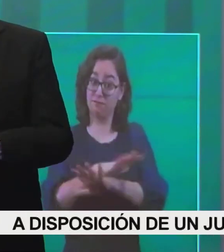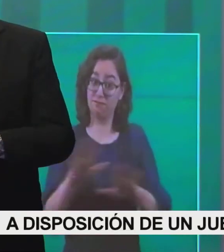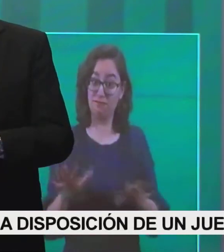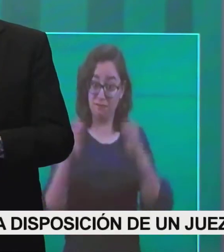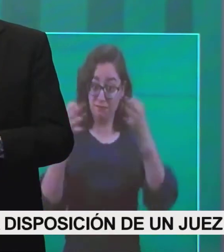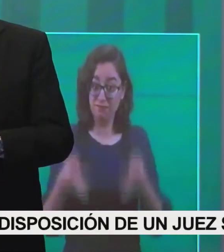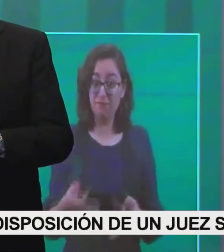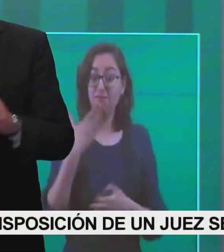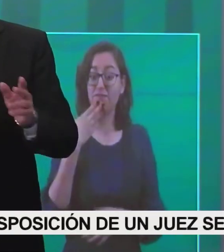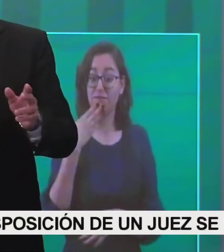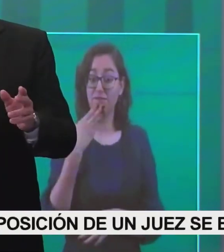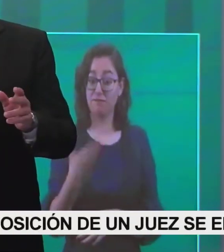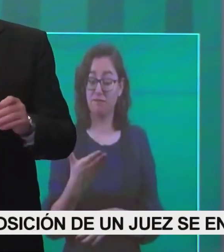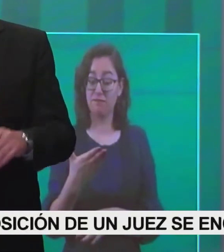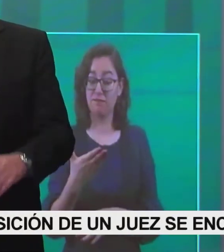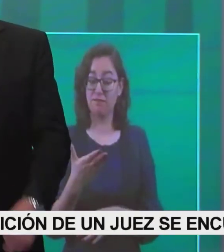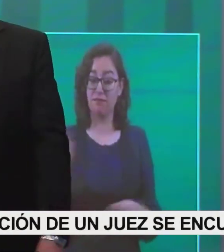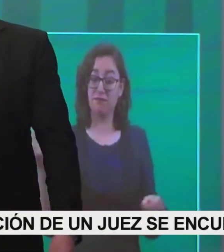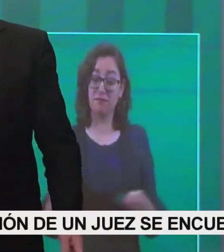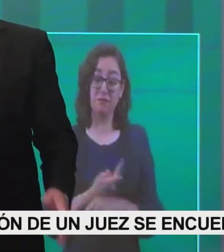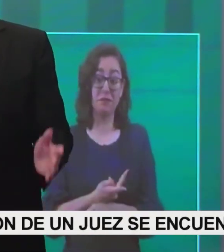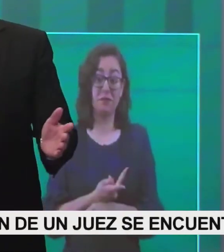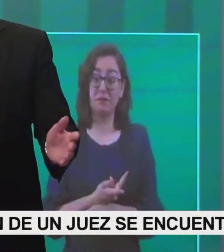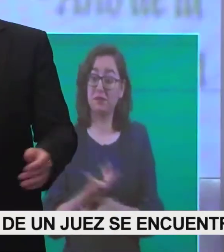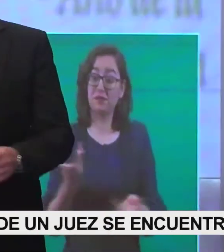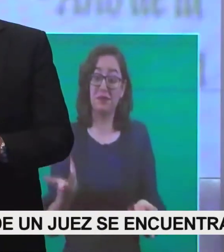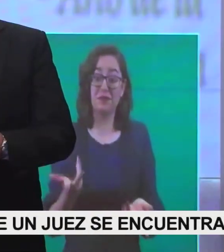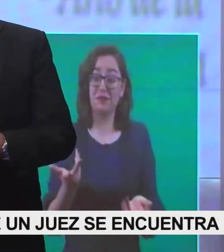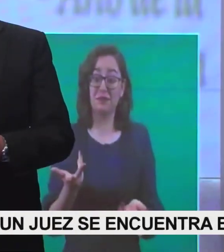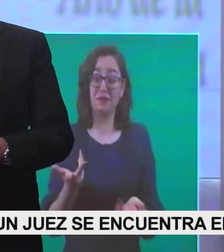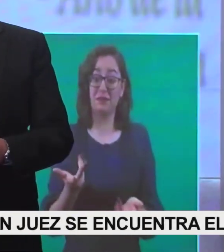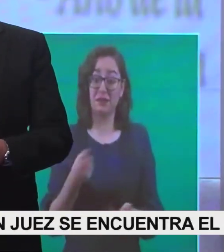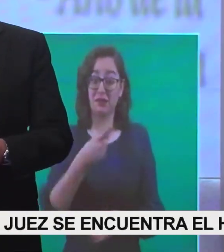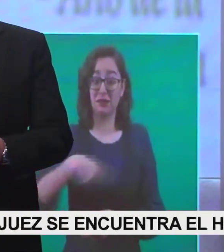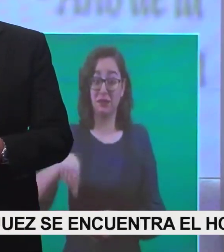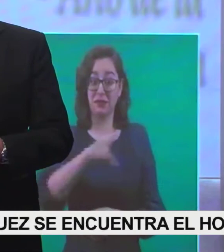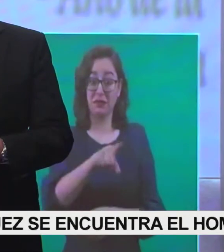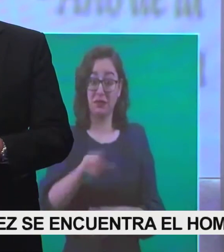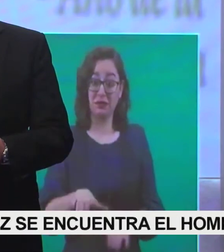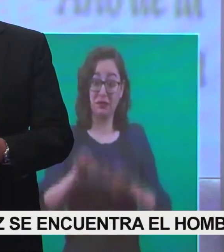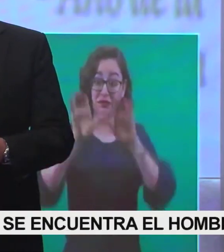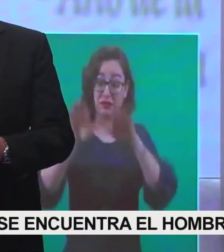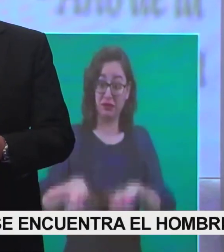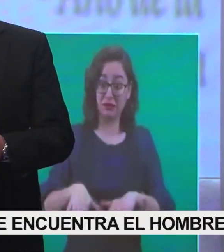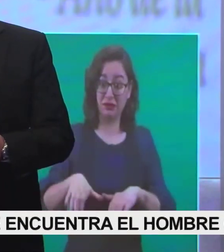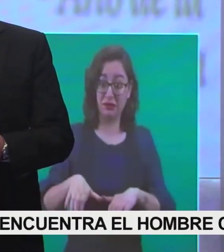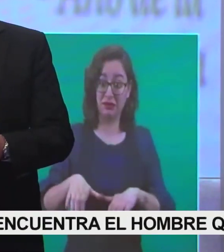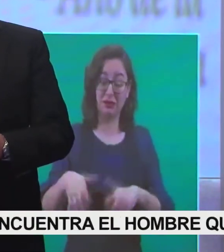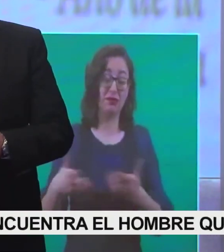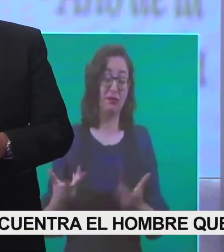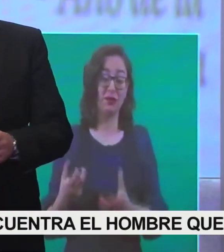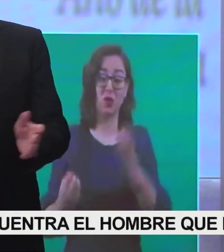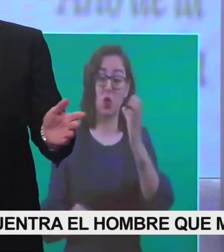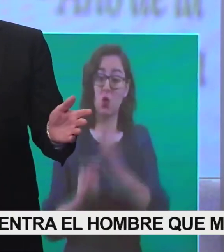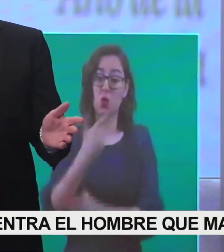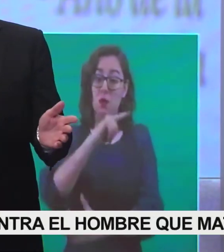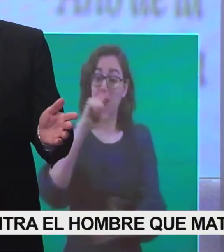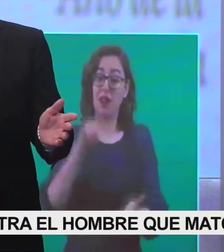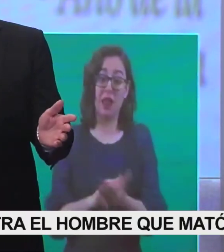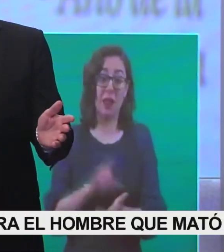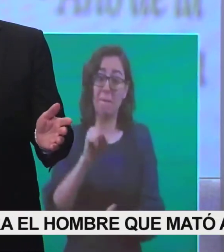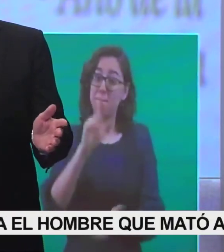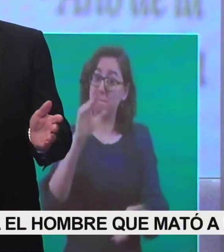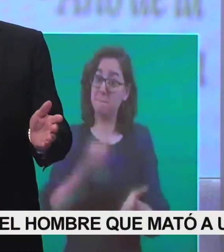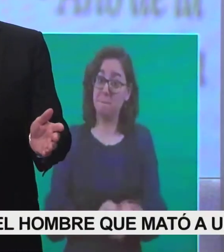la pregunta. Si el presidente se empeña, seguro sacará adelante su propuesta de reforma. Y le